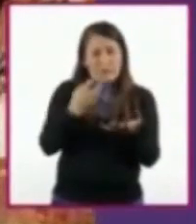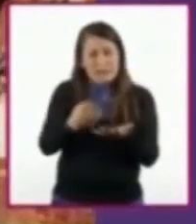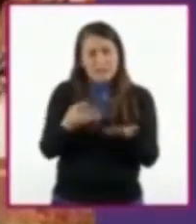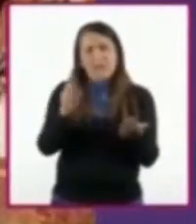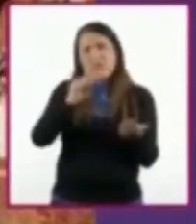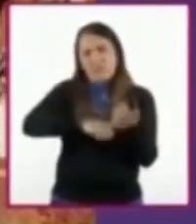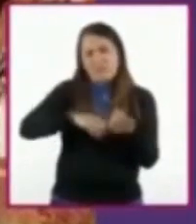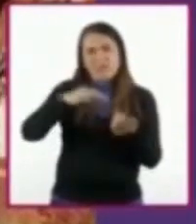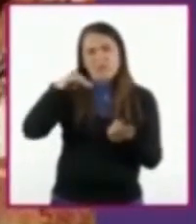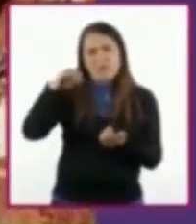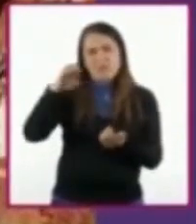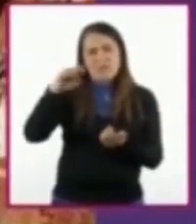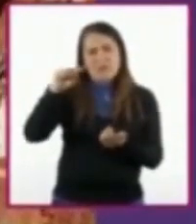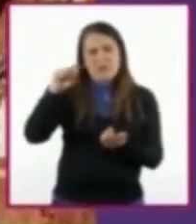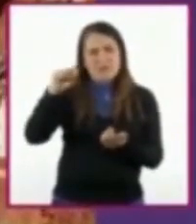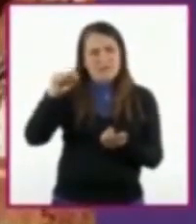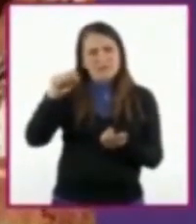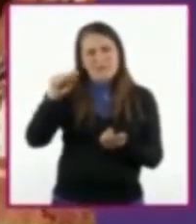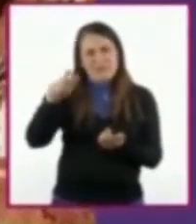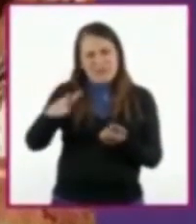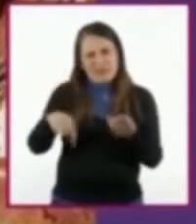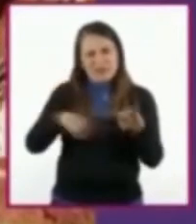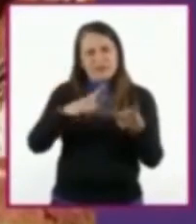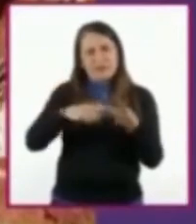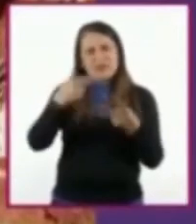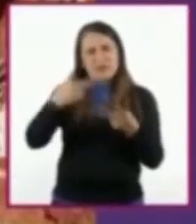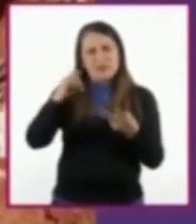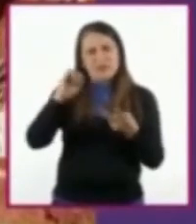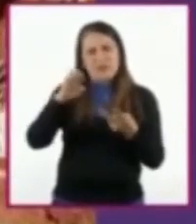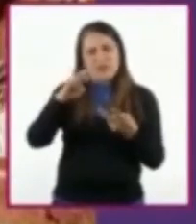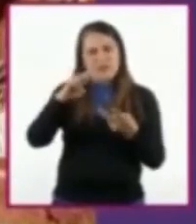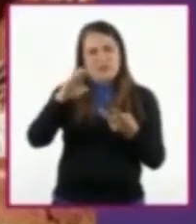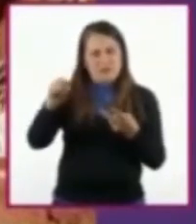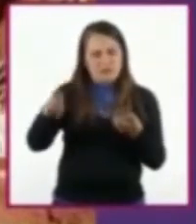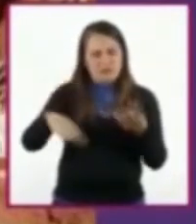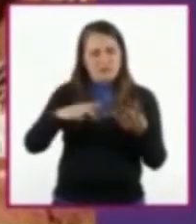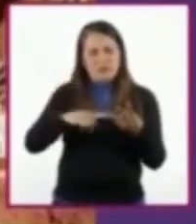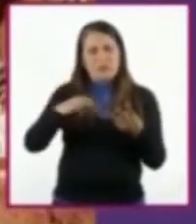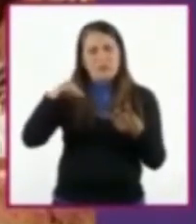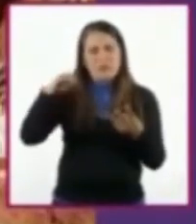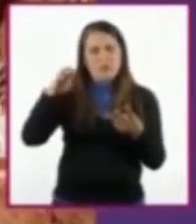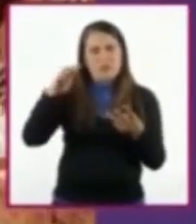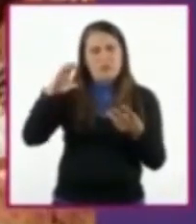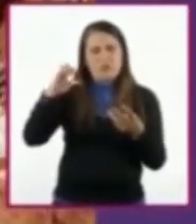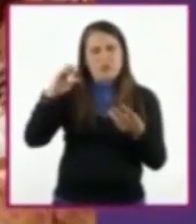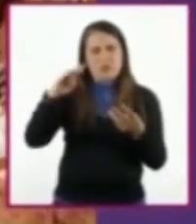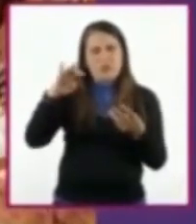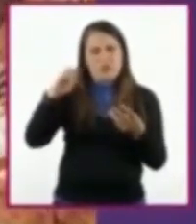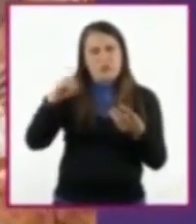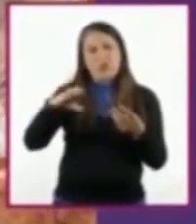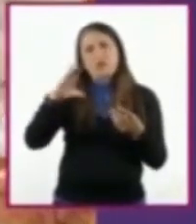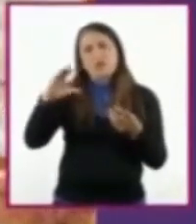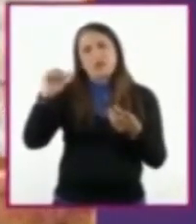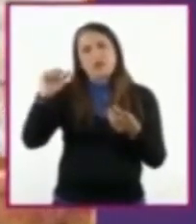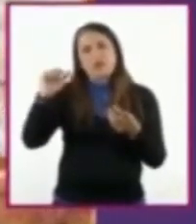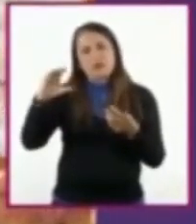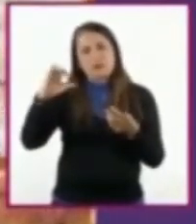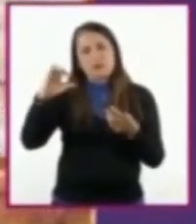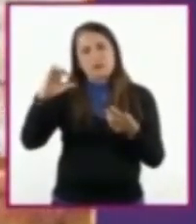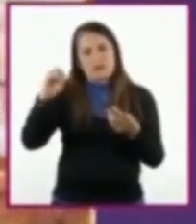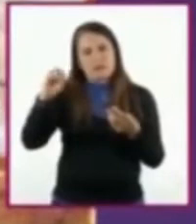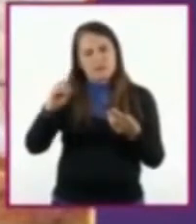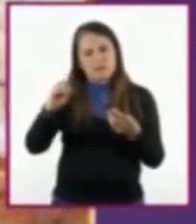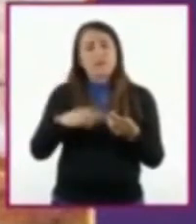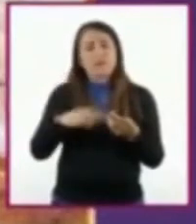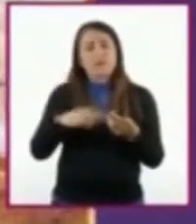metales pesados como hierro, manganeso o mercurio, además de otros compuestos como el óxido de calcio. Si